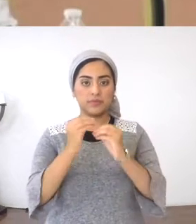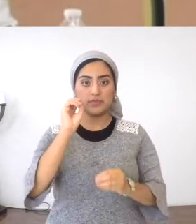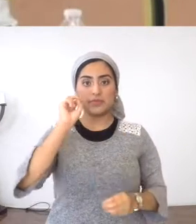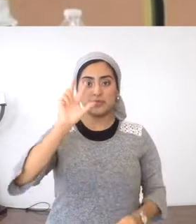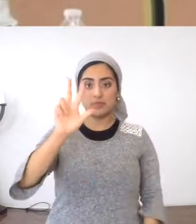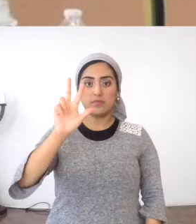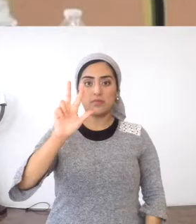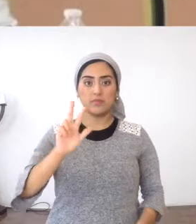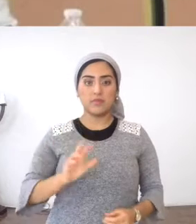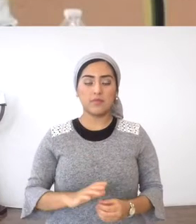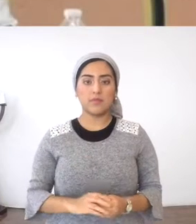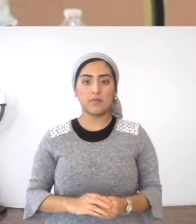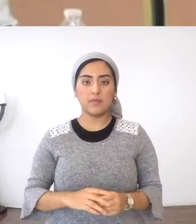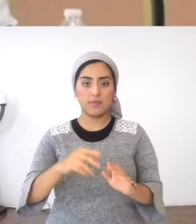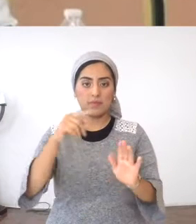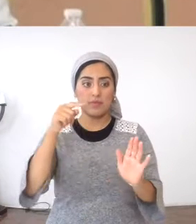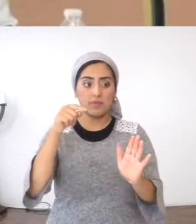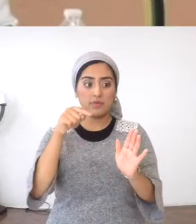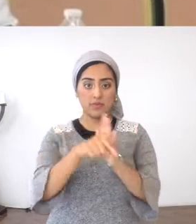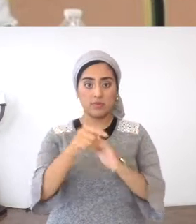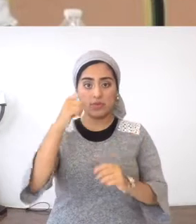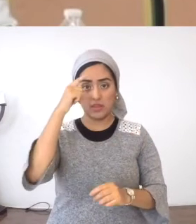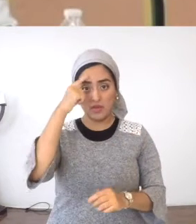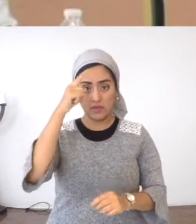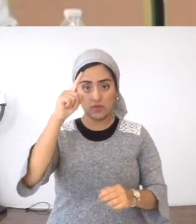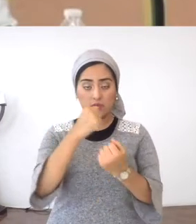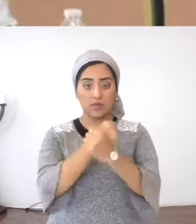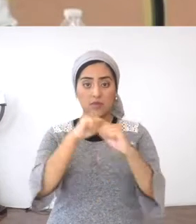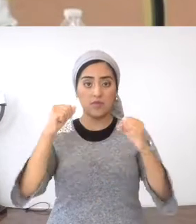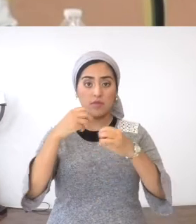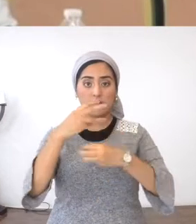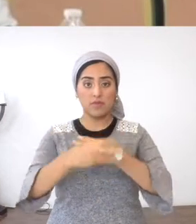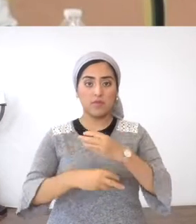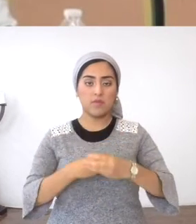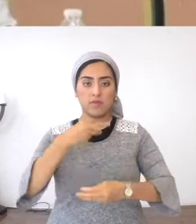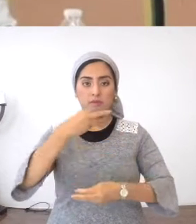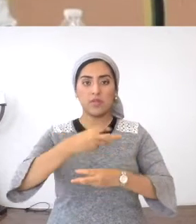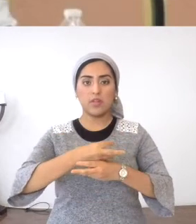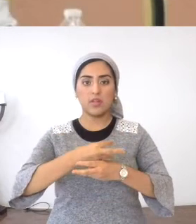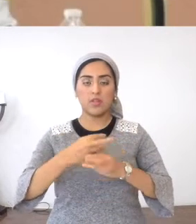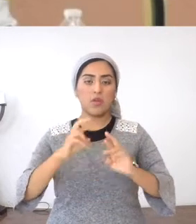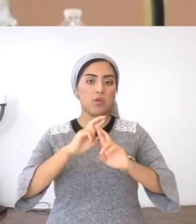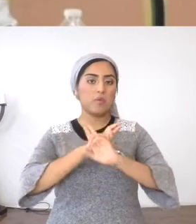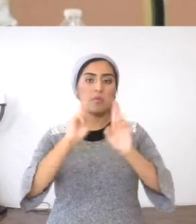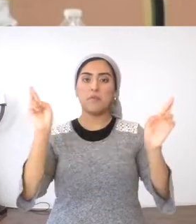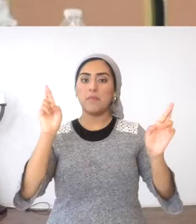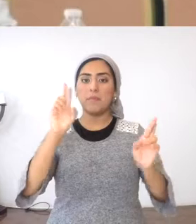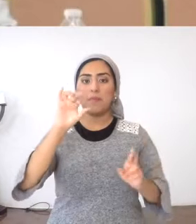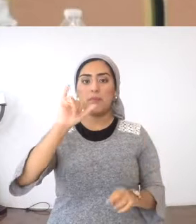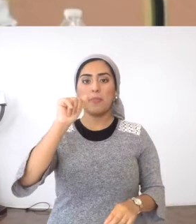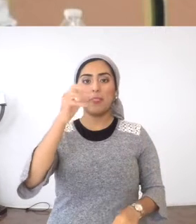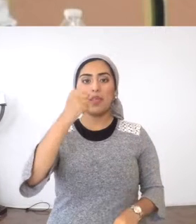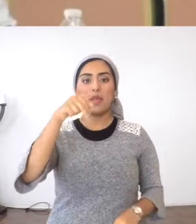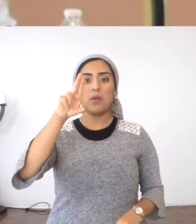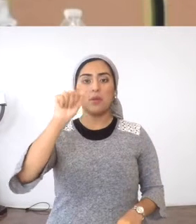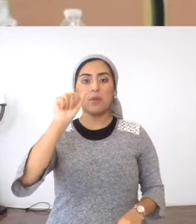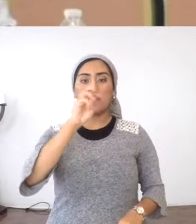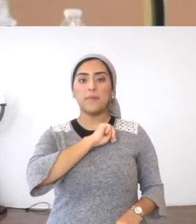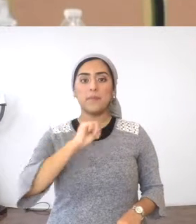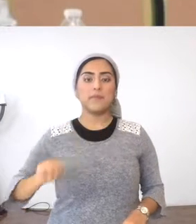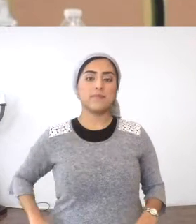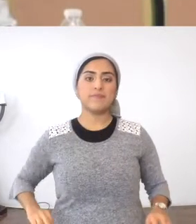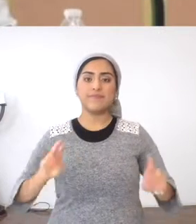Tercero El sacrificio Para la redención De la humanidad Ya lo hizo Yashua Mashiach